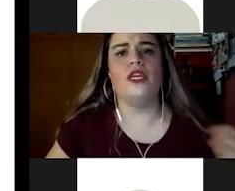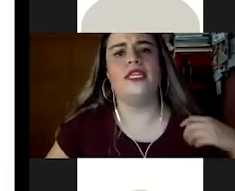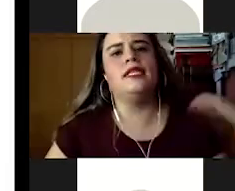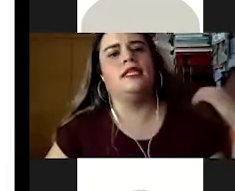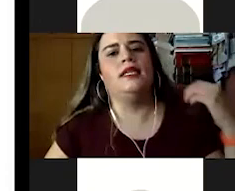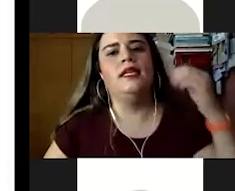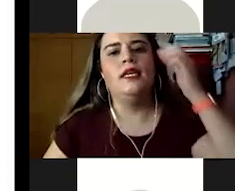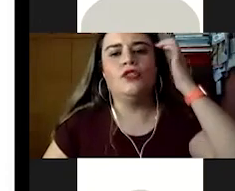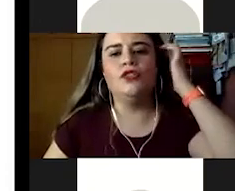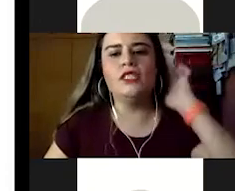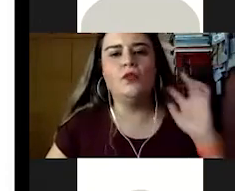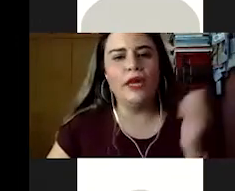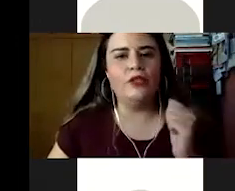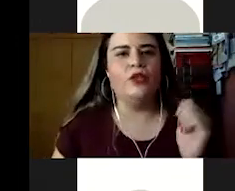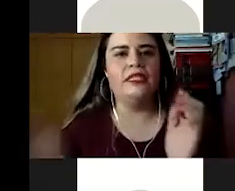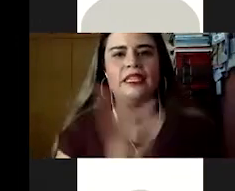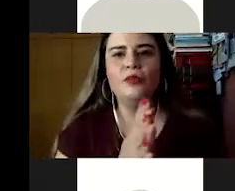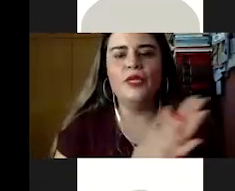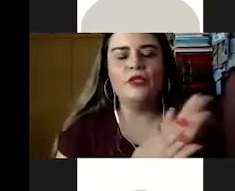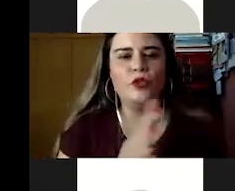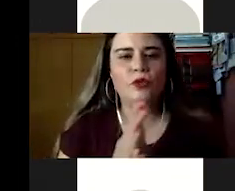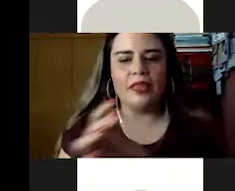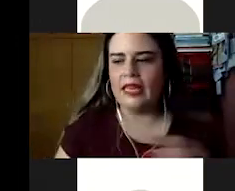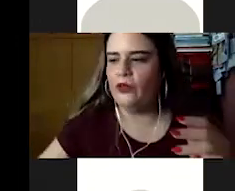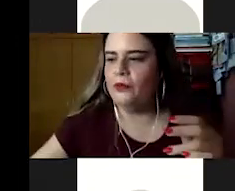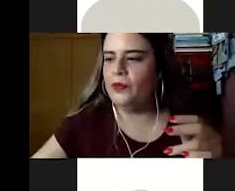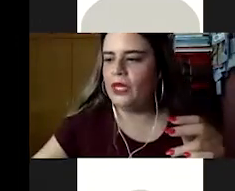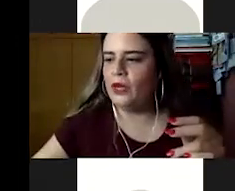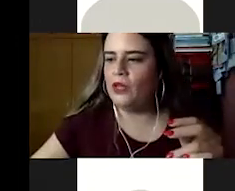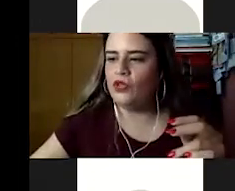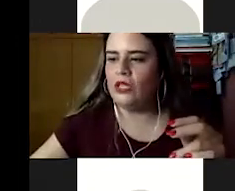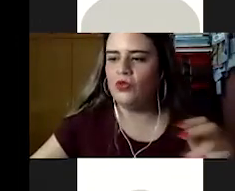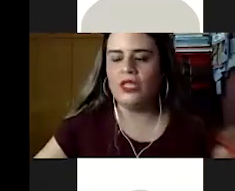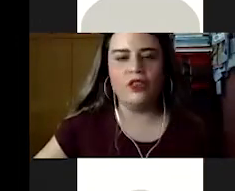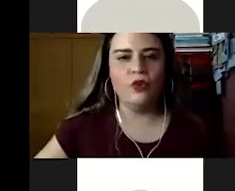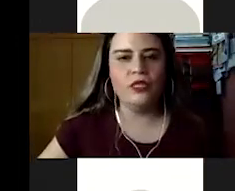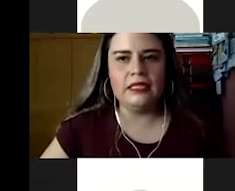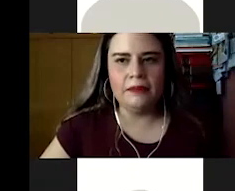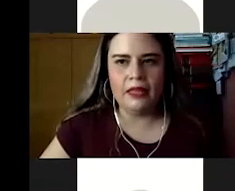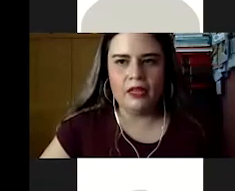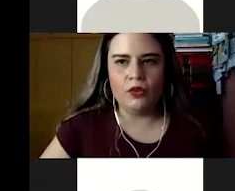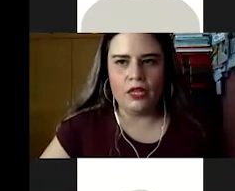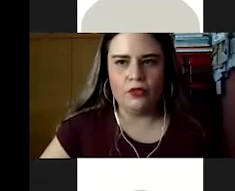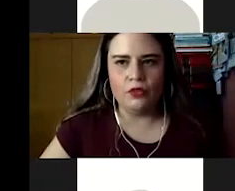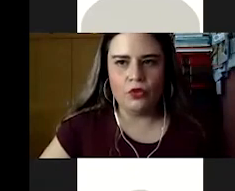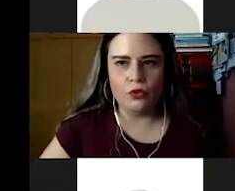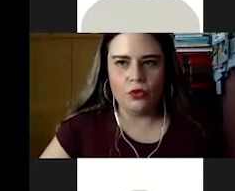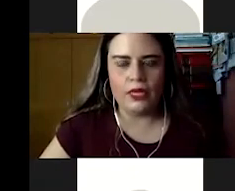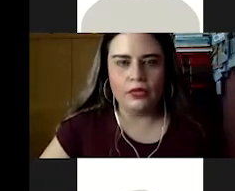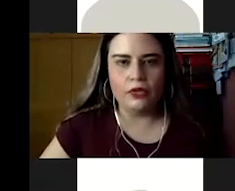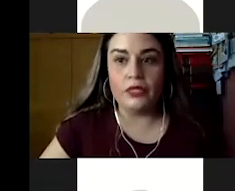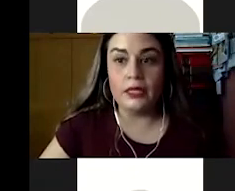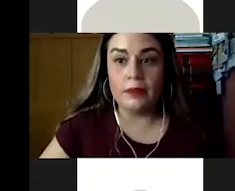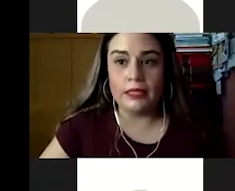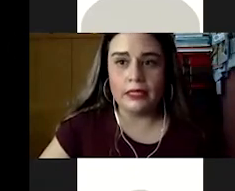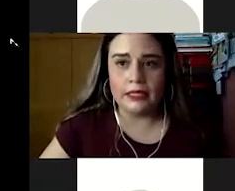mucho que hacer. Entonces, bueno, les quiero poner otro video porque cuando se sucedió este tema de lo de Alfonso Romo dejando